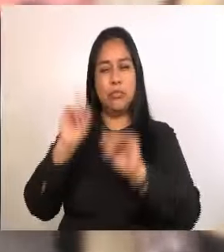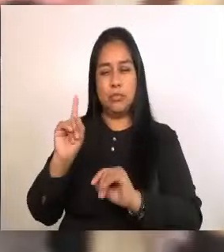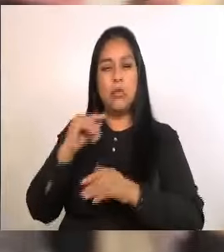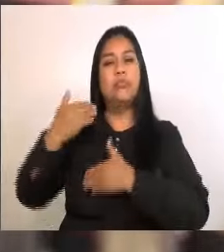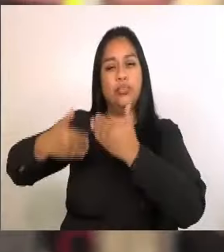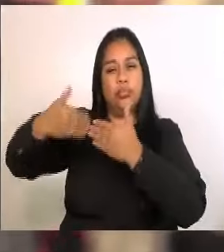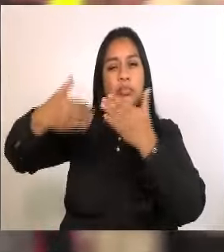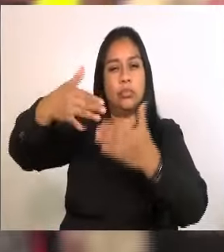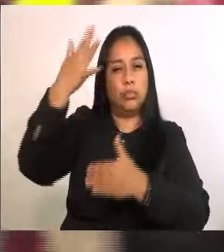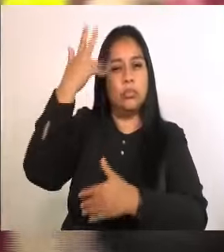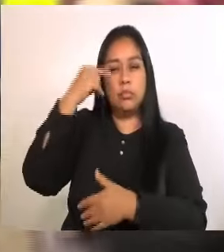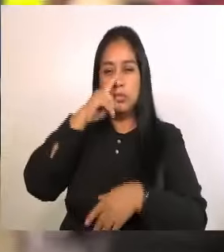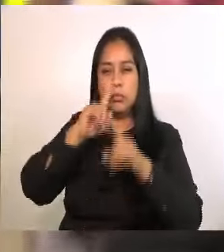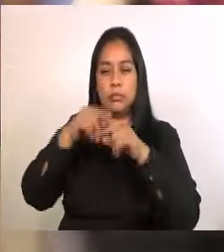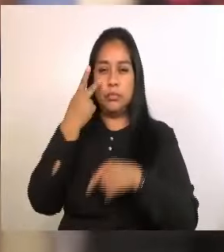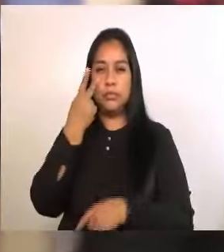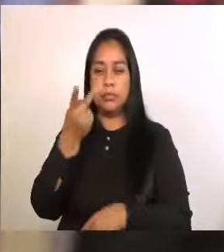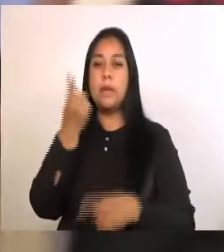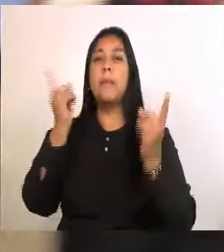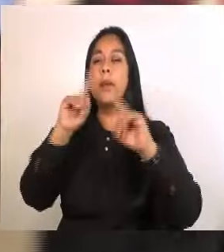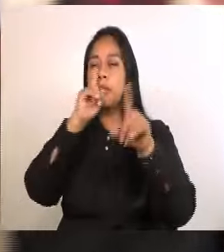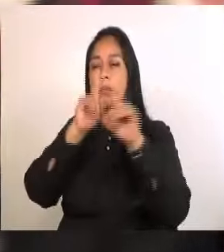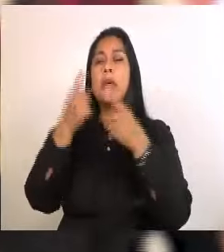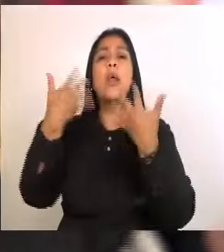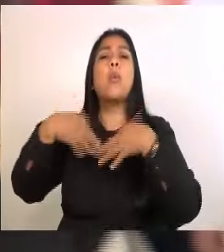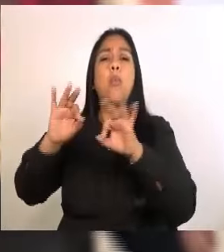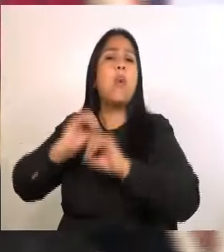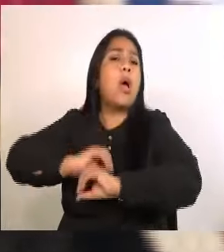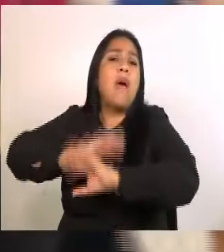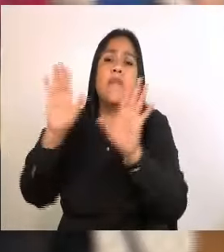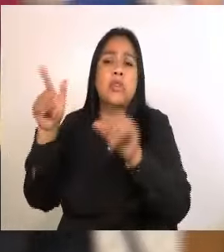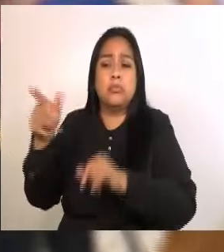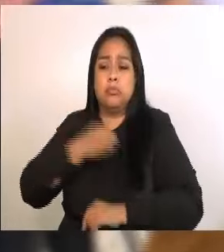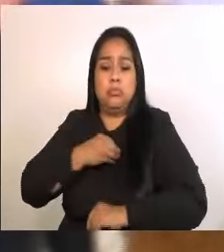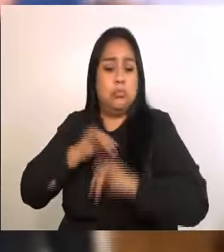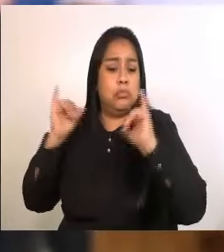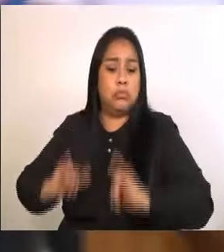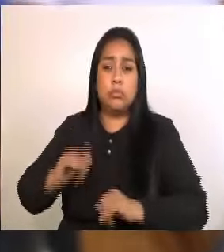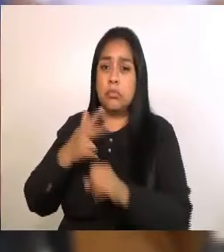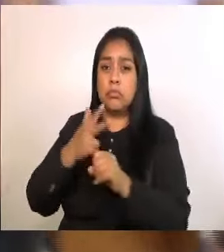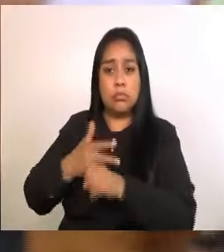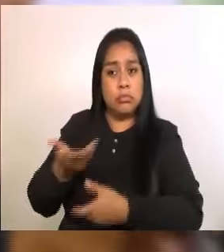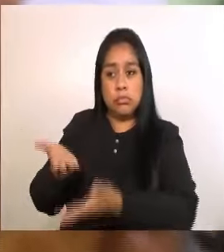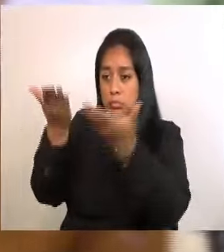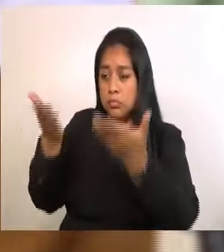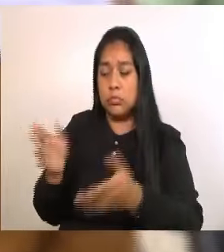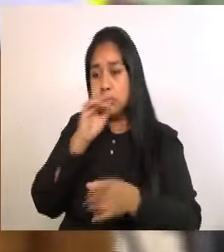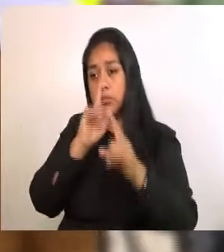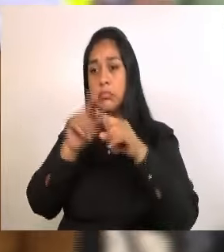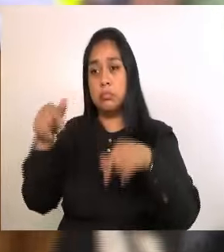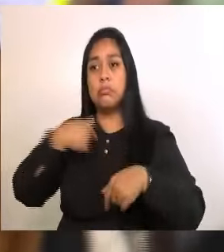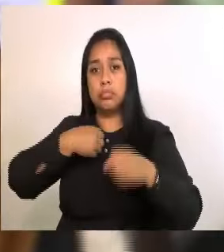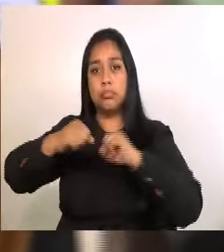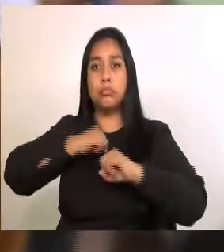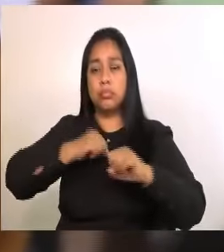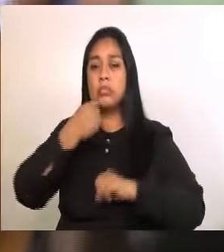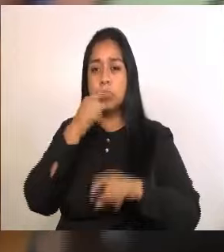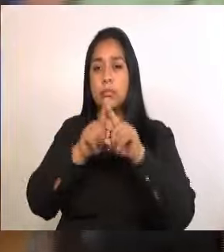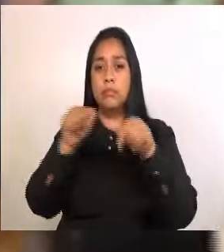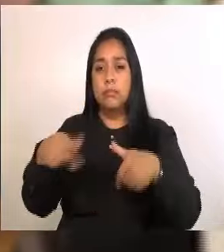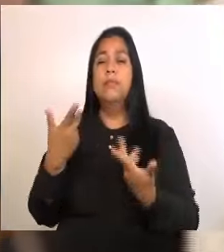estableciendo en los siguientes días, pero las posibilidades son abiertas a que deseen quedarse en territorio guatemalteco, a que hagan las gestiones que correspondan ante